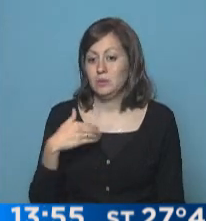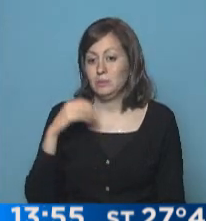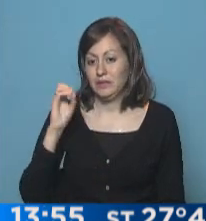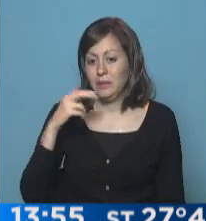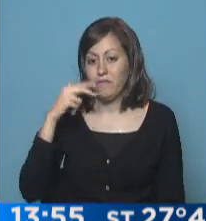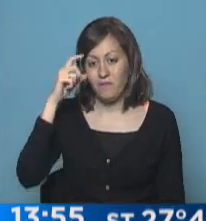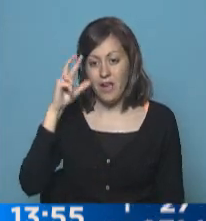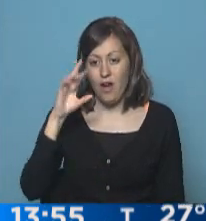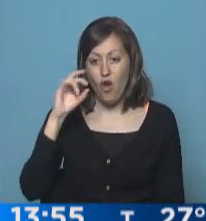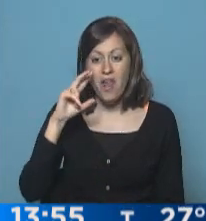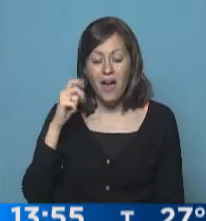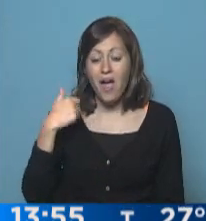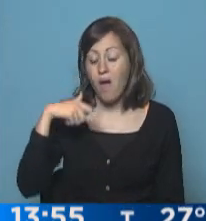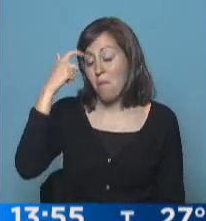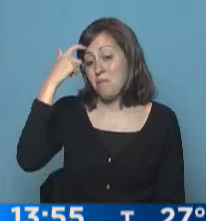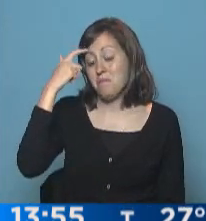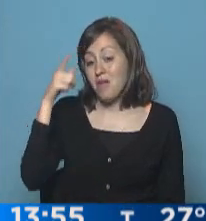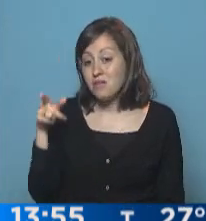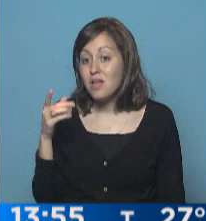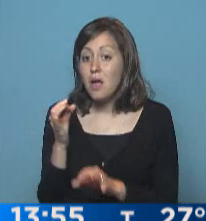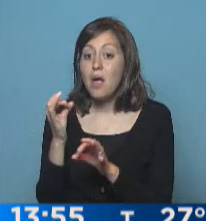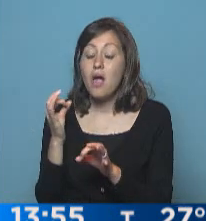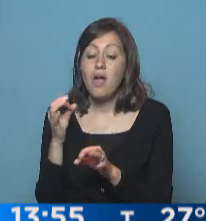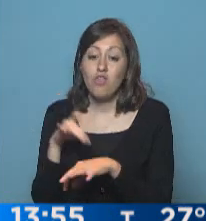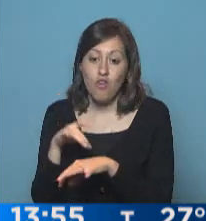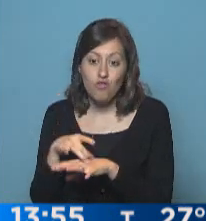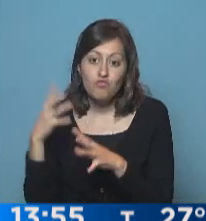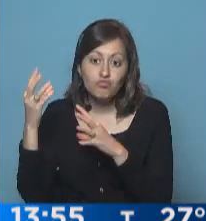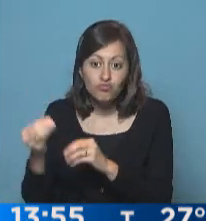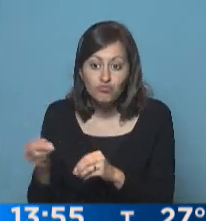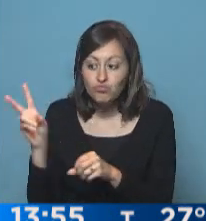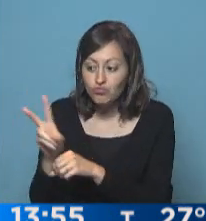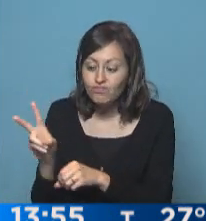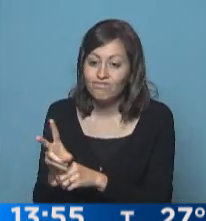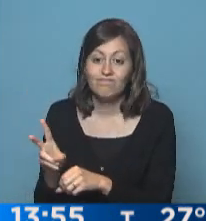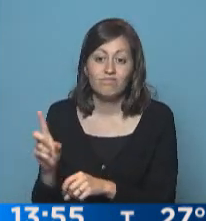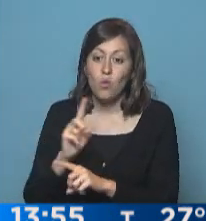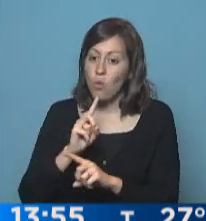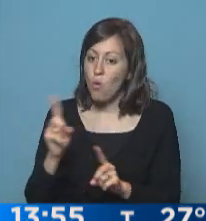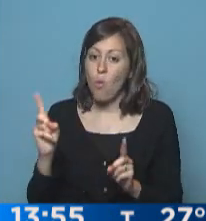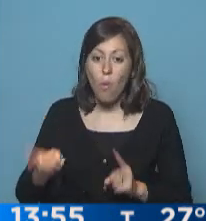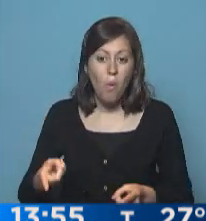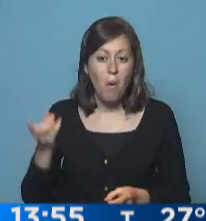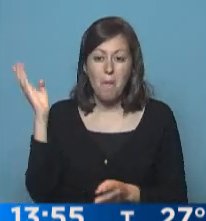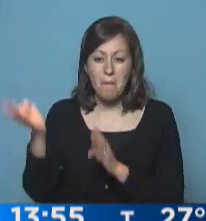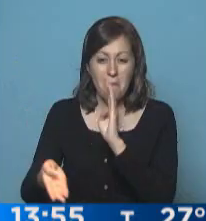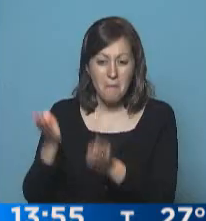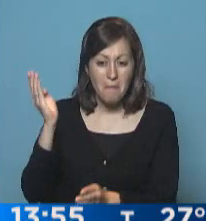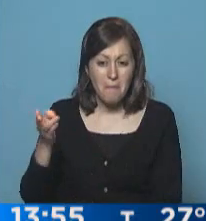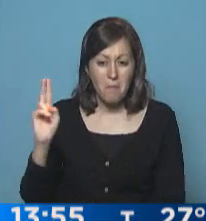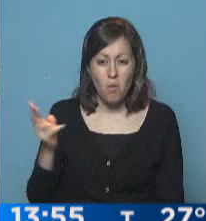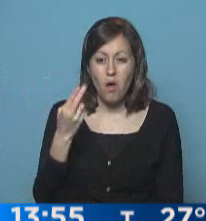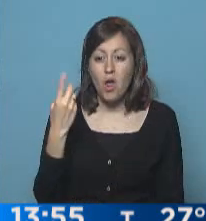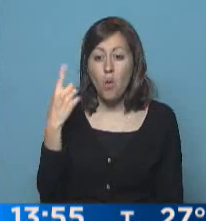profesional y no morir a golpes y lo más lamentable o también lo lamentable es que no es el único caso no